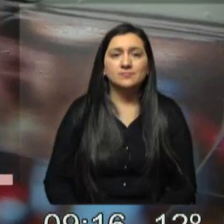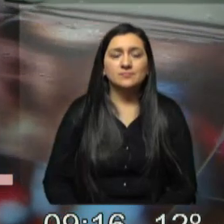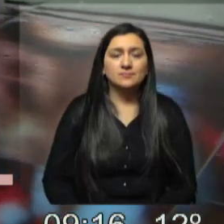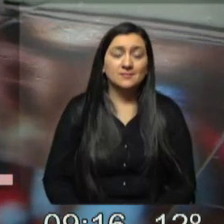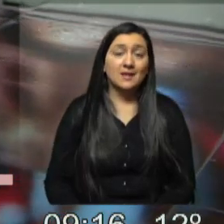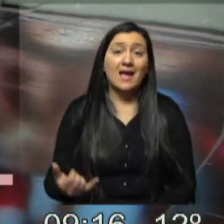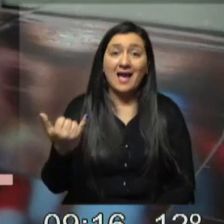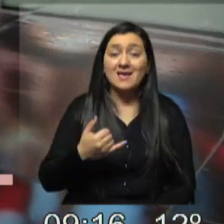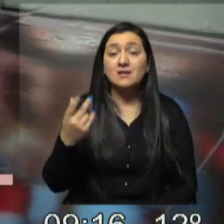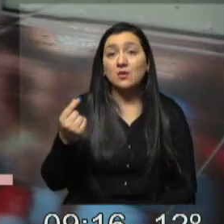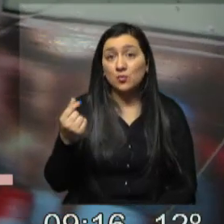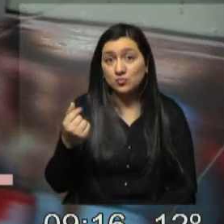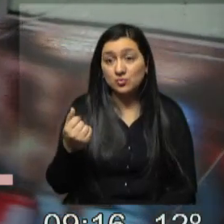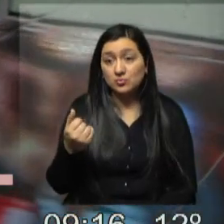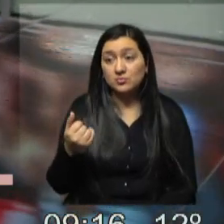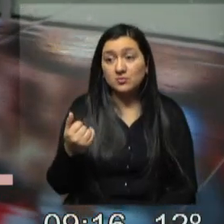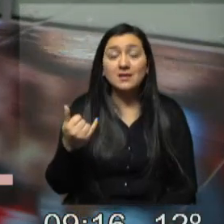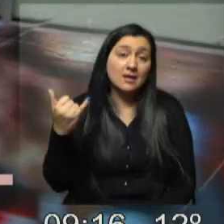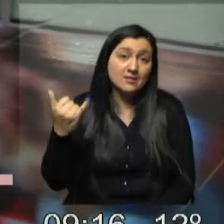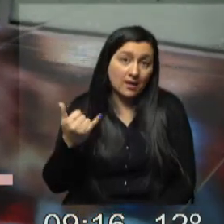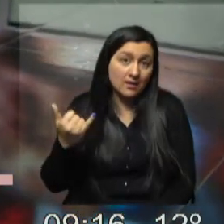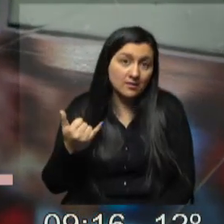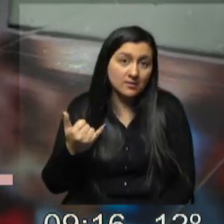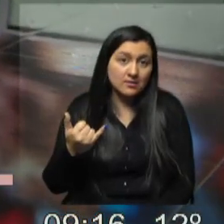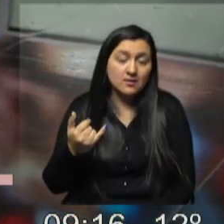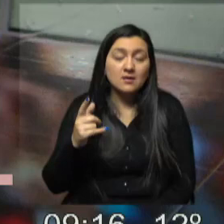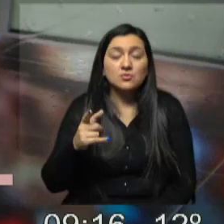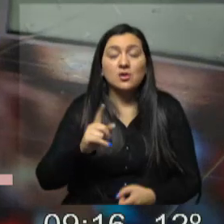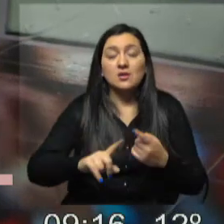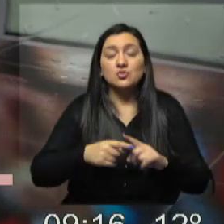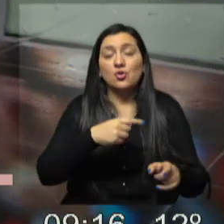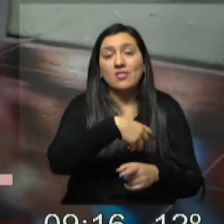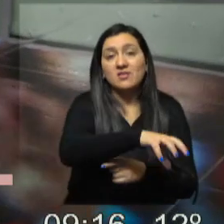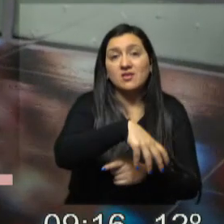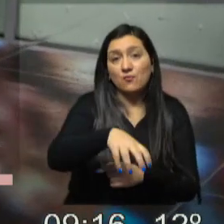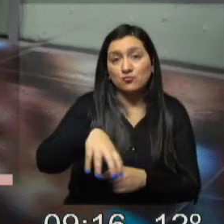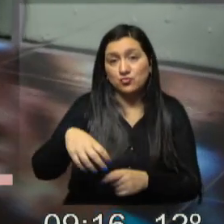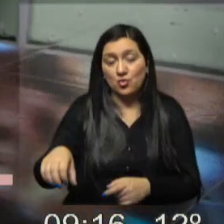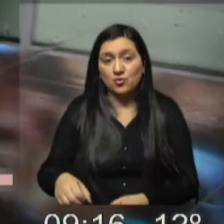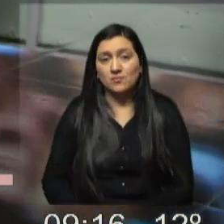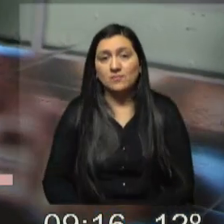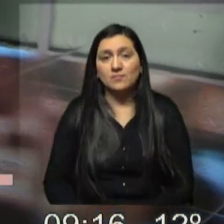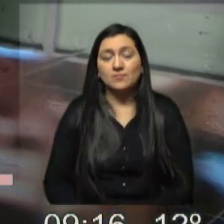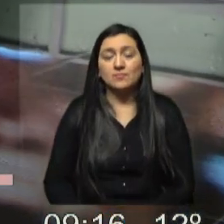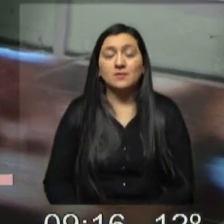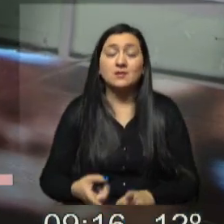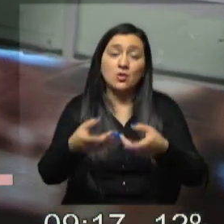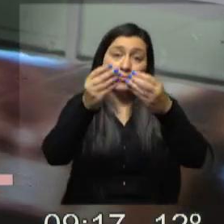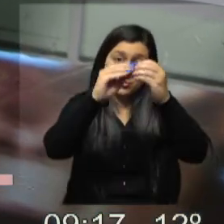hay recursos que se van a obtener porque están disponibles y tienen que ver con la distribución, y ese es uno de los grandes asuntos, que es la reconstrucción